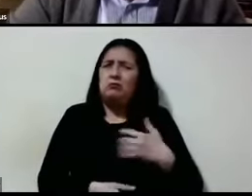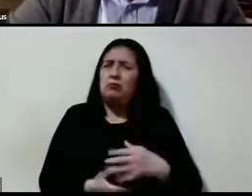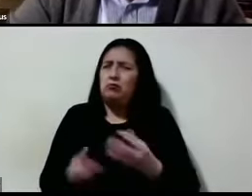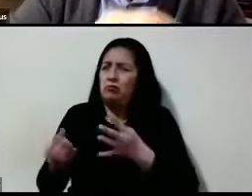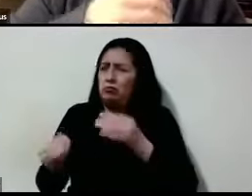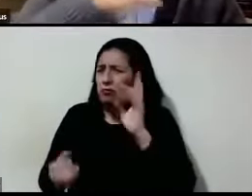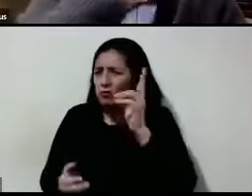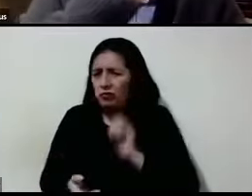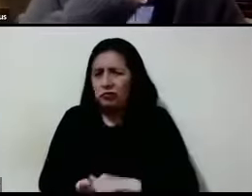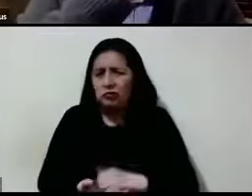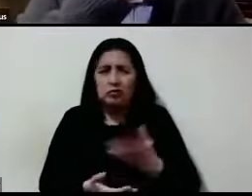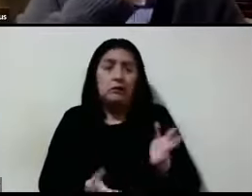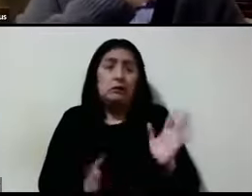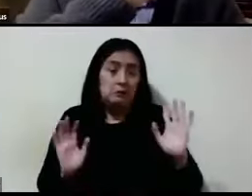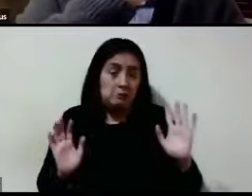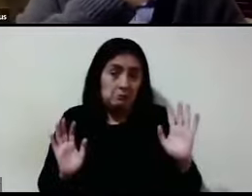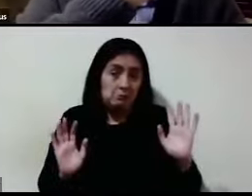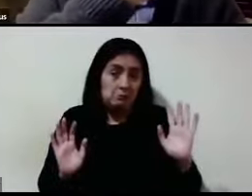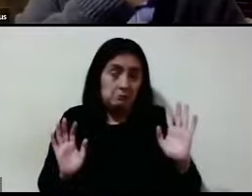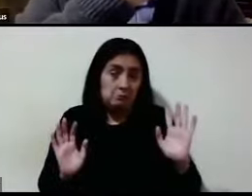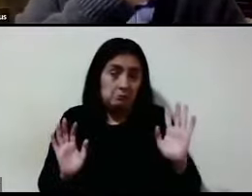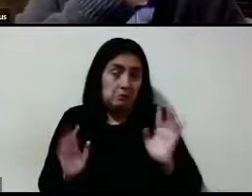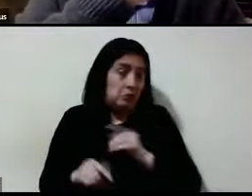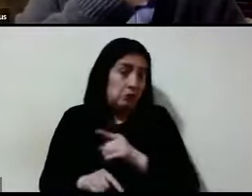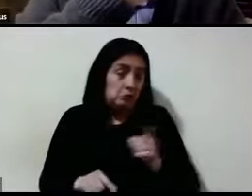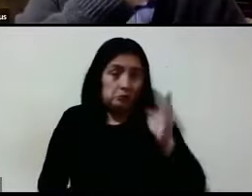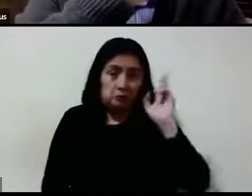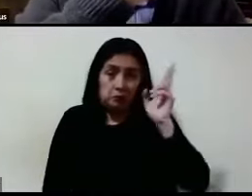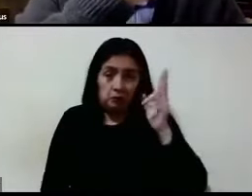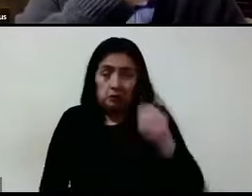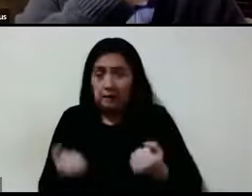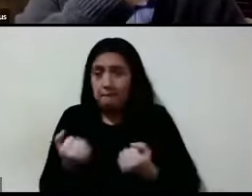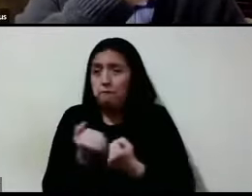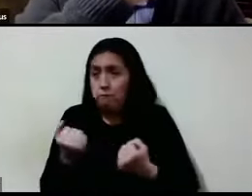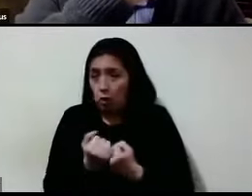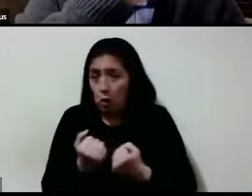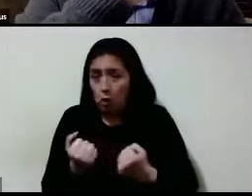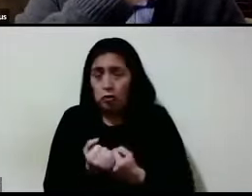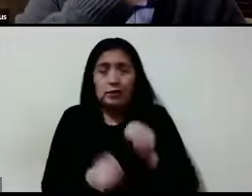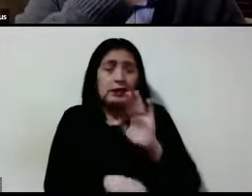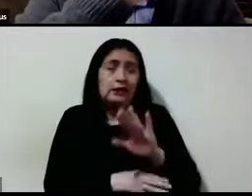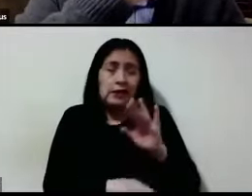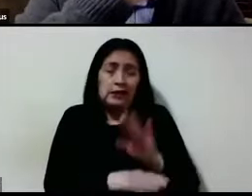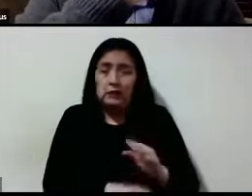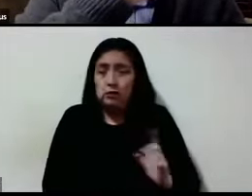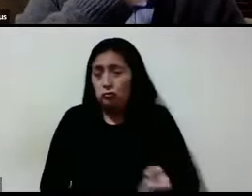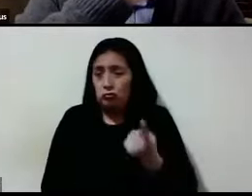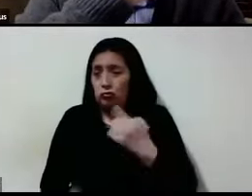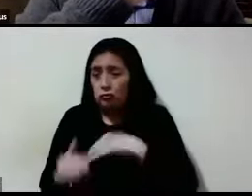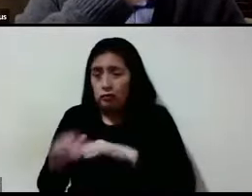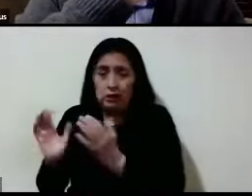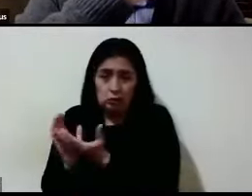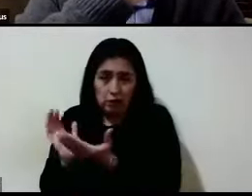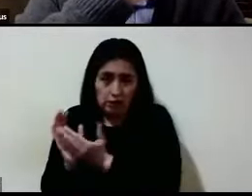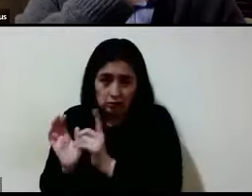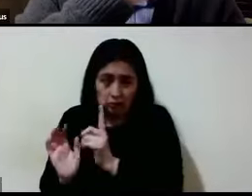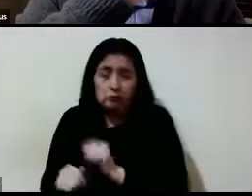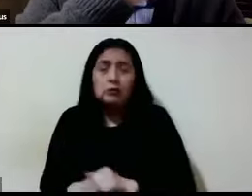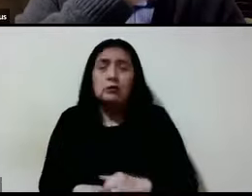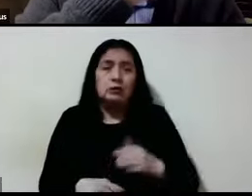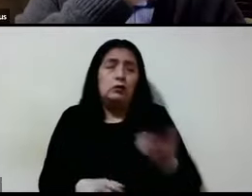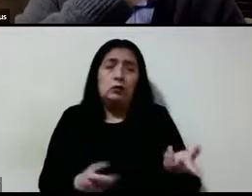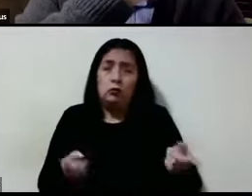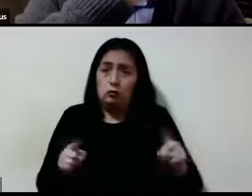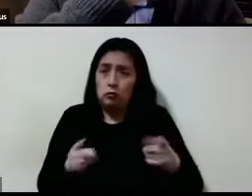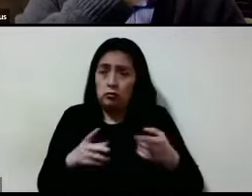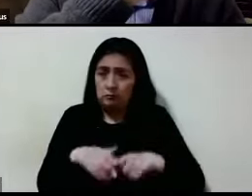profesores que, o sea, me refiero a estos profesores de apoyo por la tarde, no solamente dentro del colegio. Y bueno, cuando